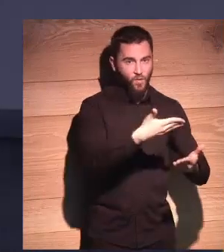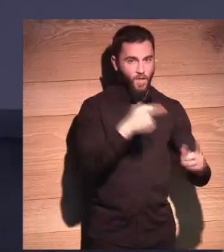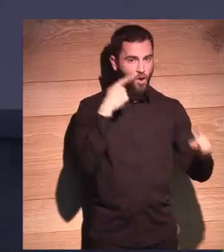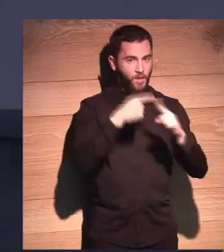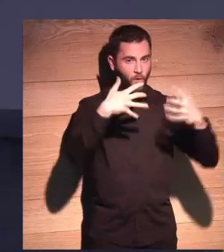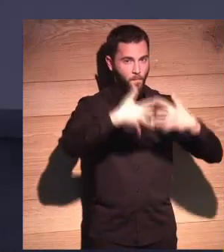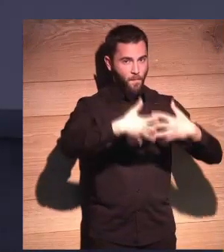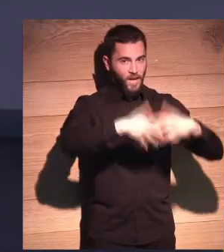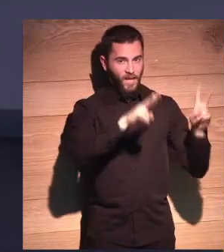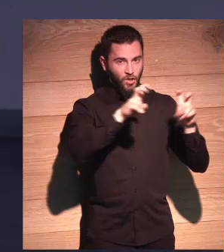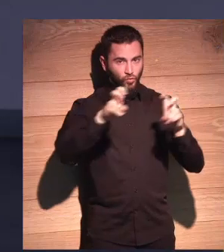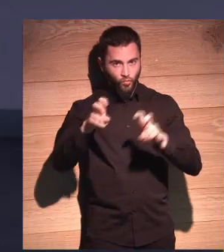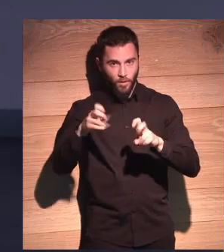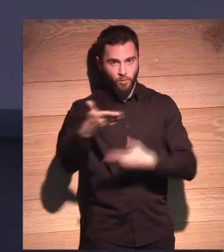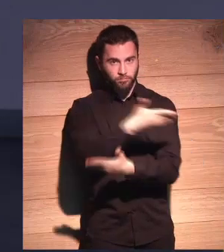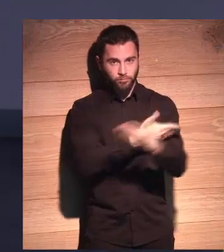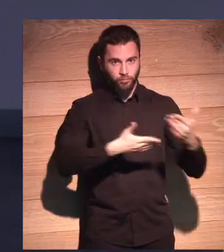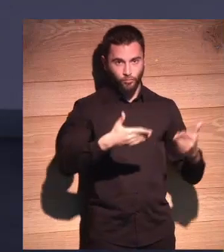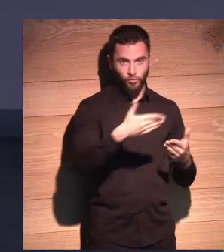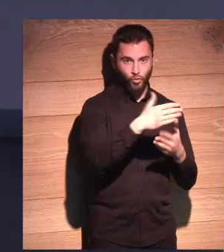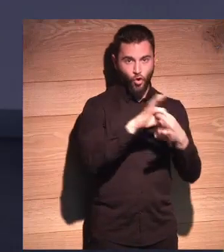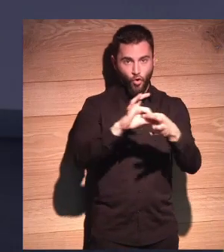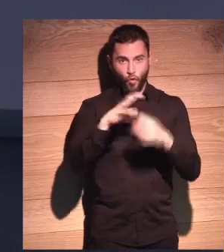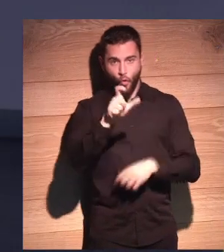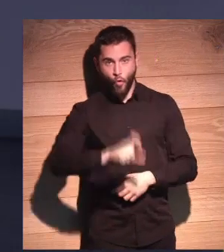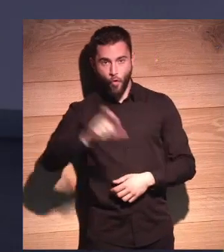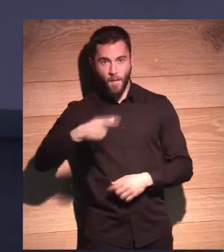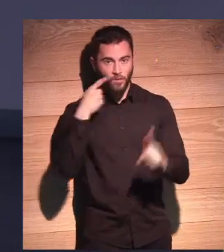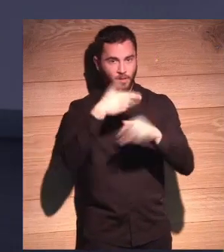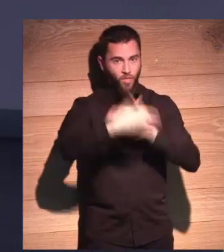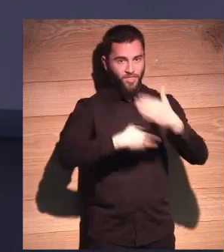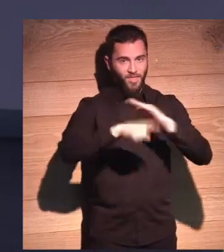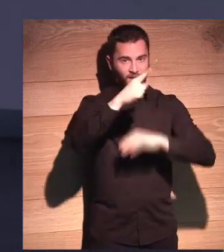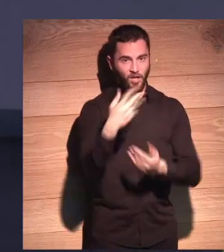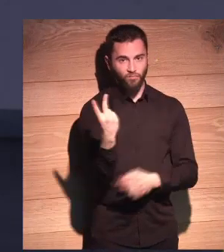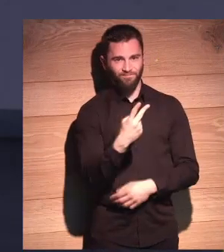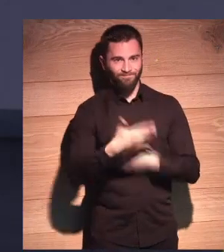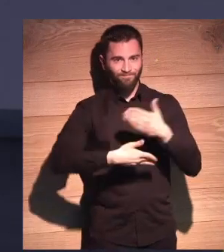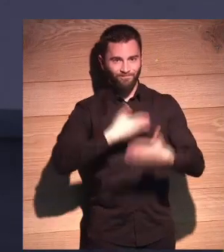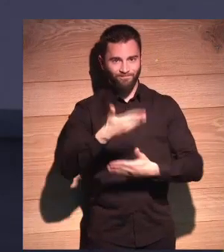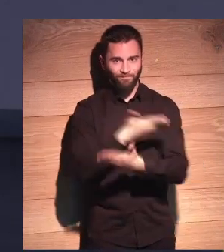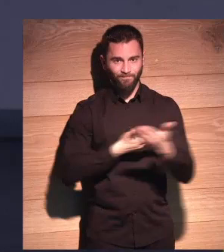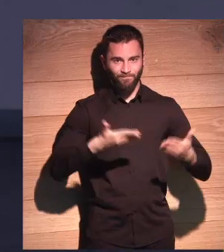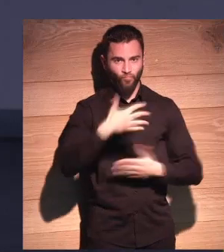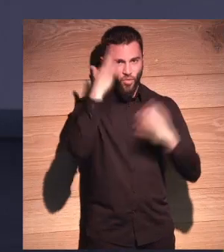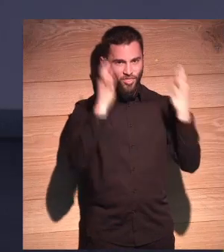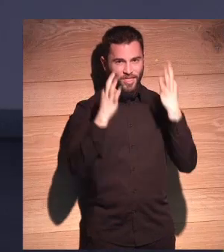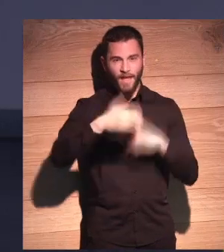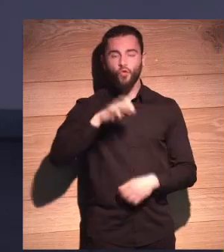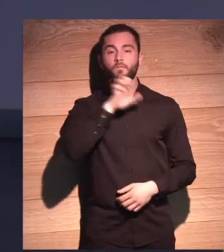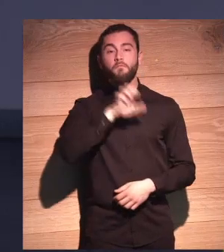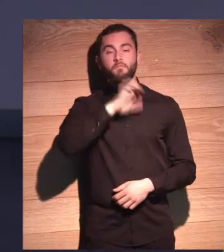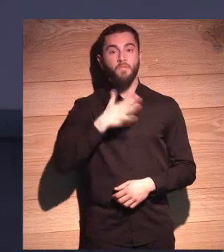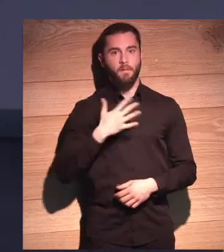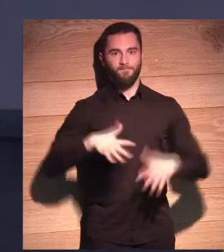nuevas máquinas que colaboren con el ser humano en el desarrollo. Hay un dato que es curioso,